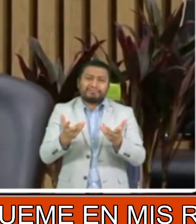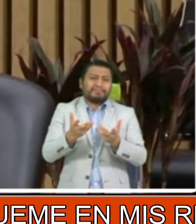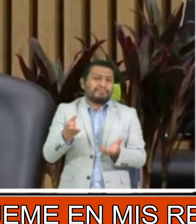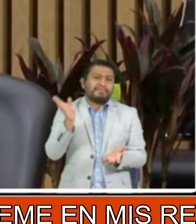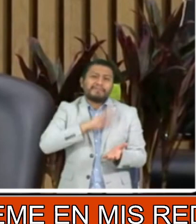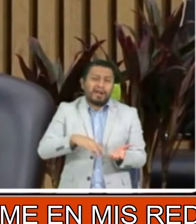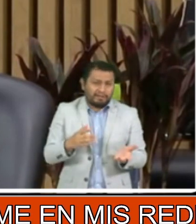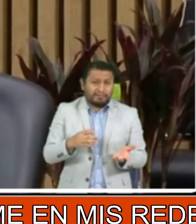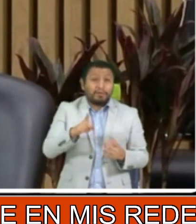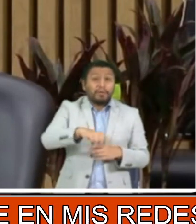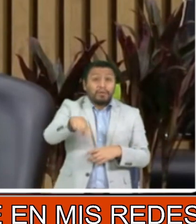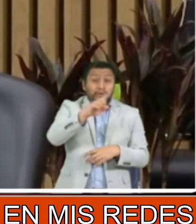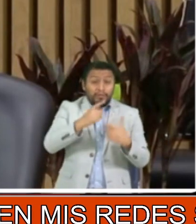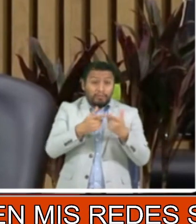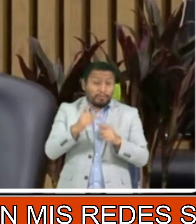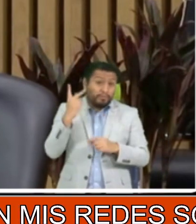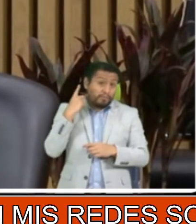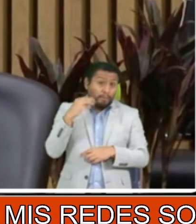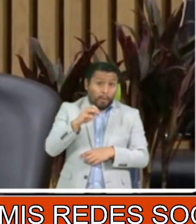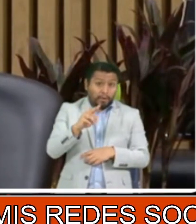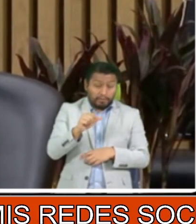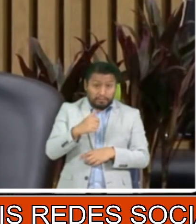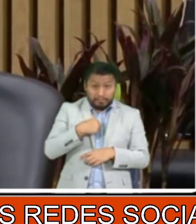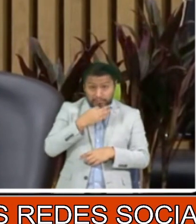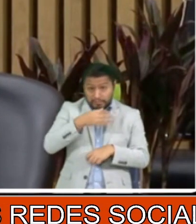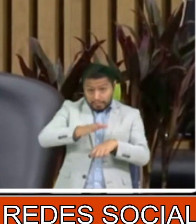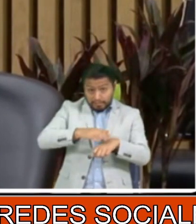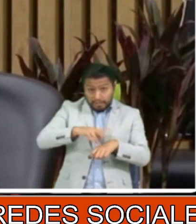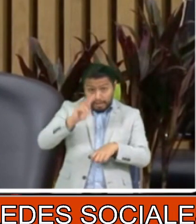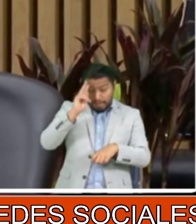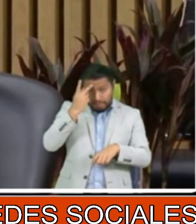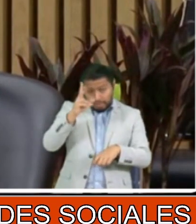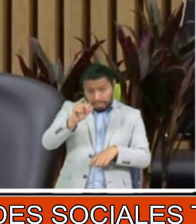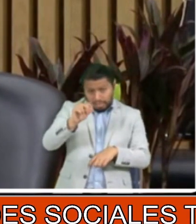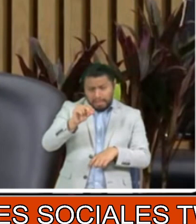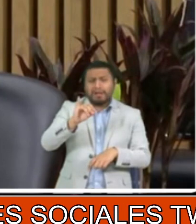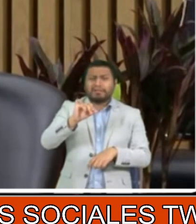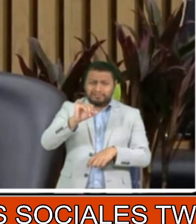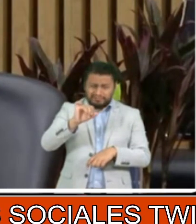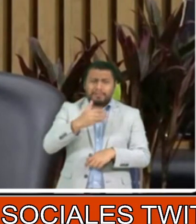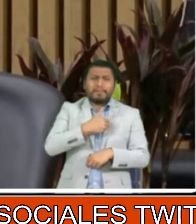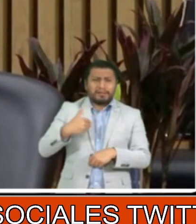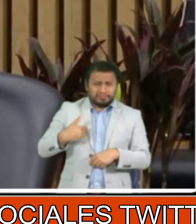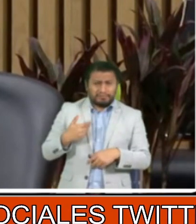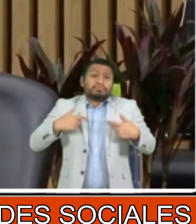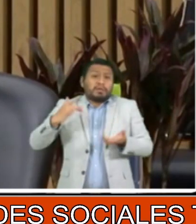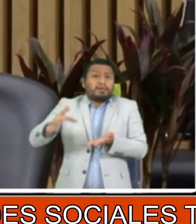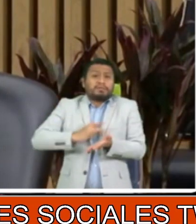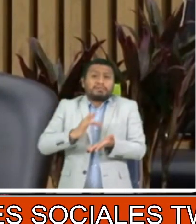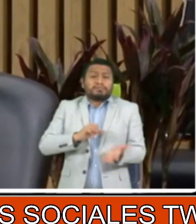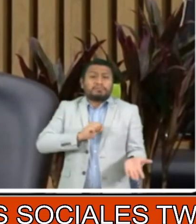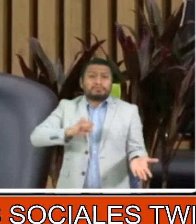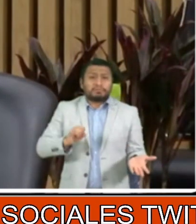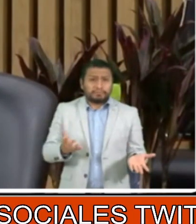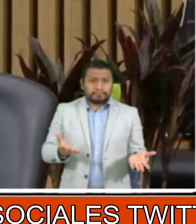Morena. Sabemos que si el presidente hace bien las cosas, le va bien a México, pero por desgracia no es así. Nos